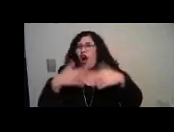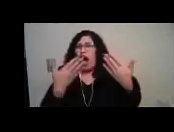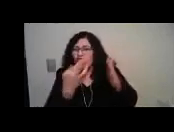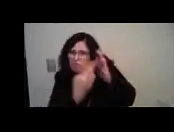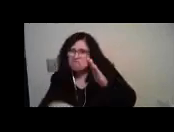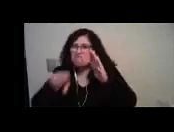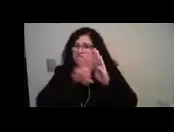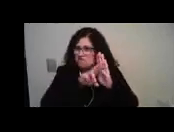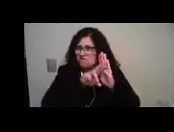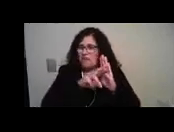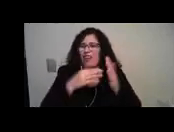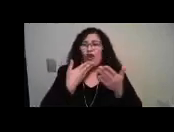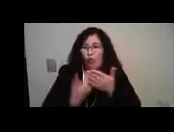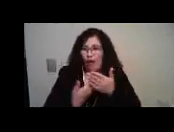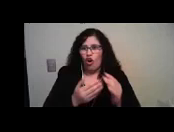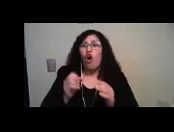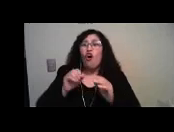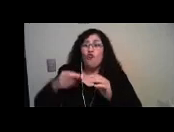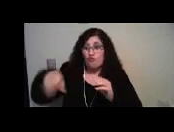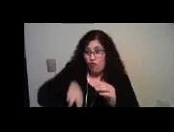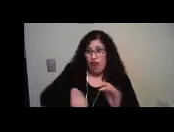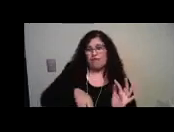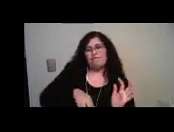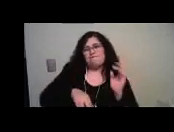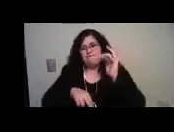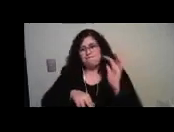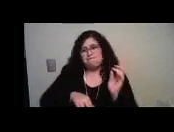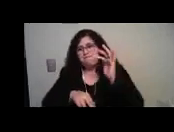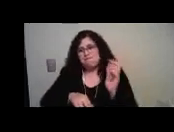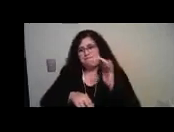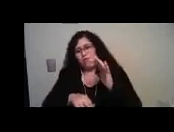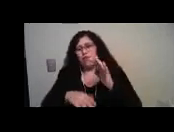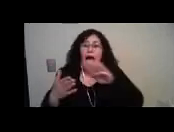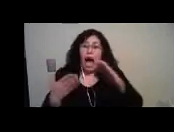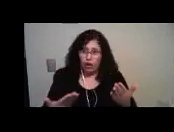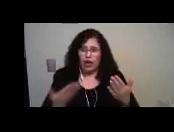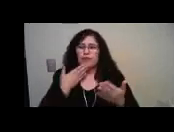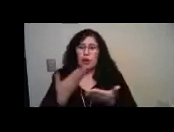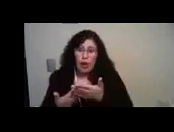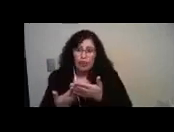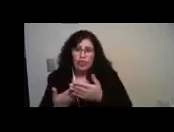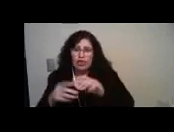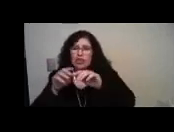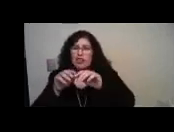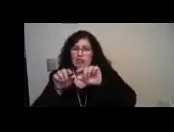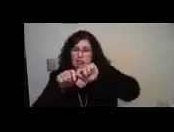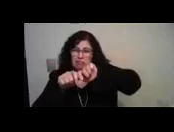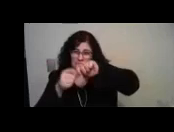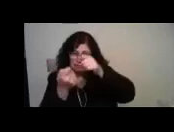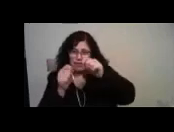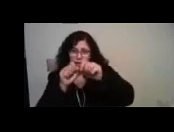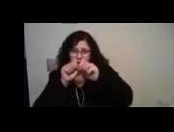Sin embargo, cuando ocurre finalmente el infarto, ¿cierto?, o en un proceso más a largo plazo, ¿cierto?, los